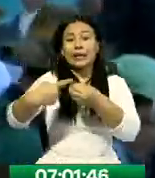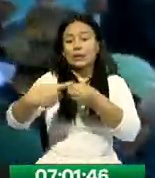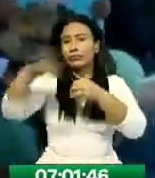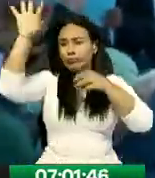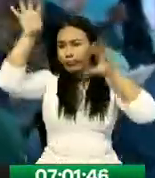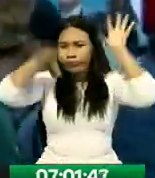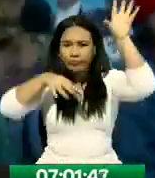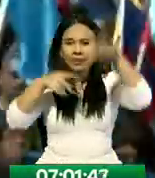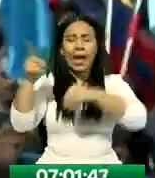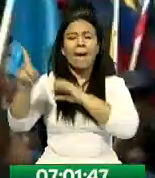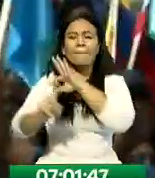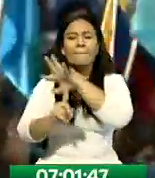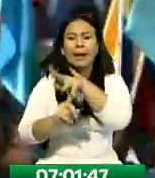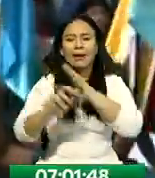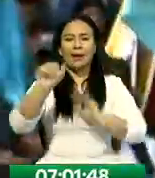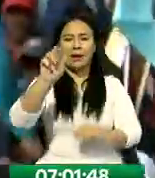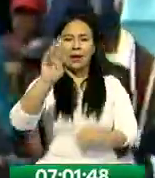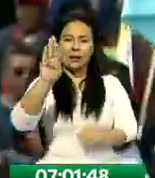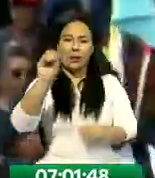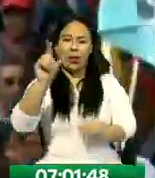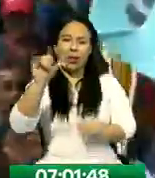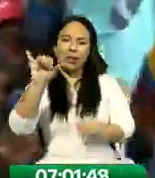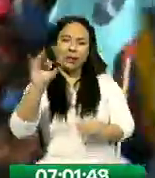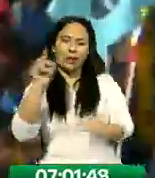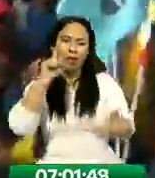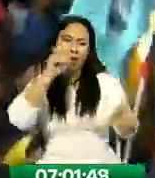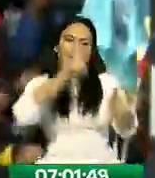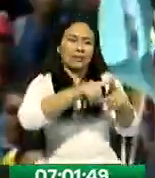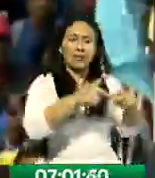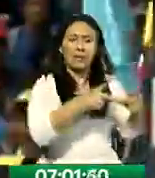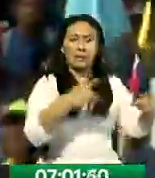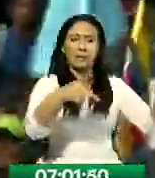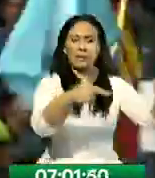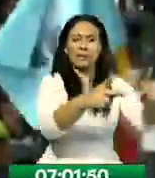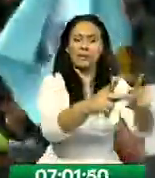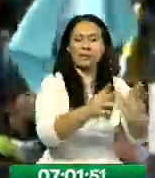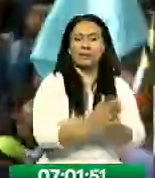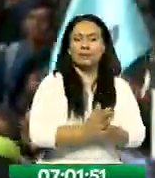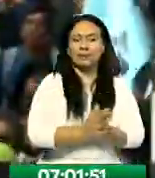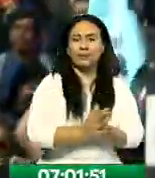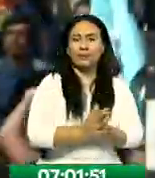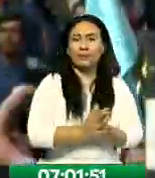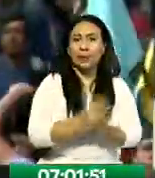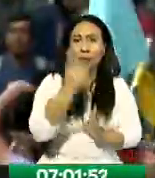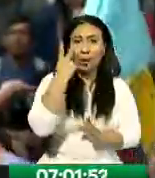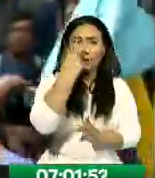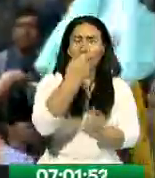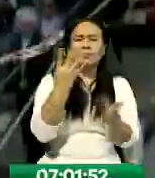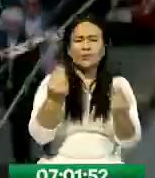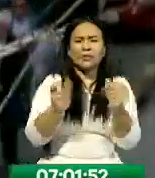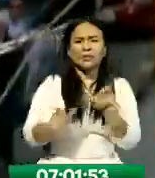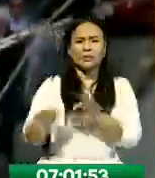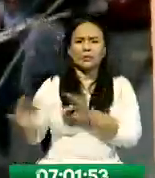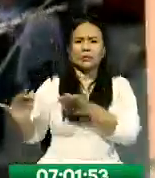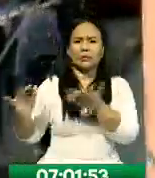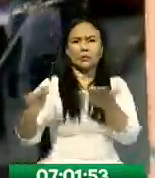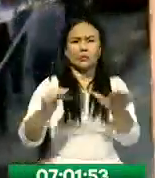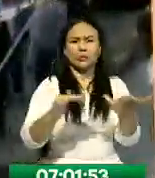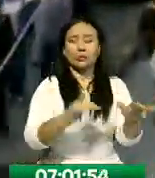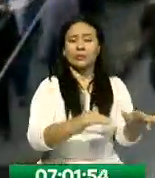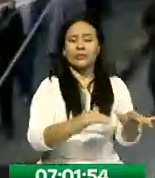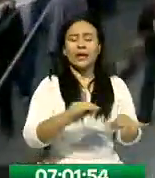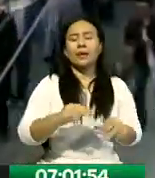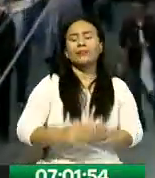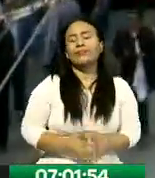desde el Parque Arbolito hasta la Plaza de Santo Domingo. Además de la militancia que sigue al